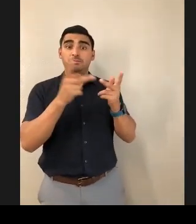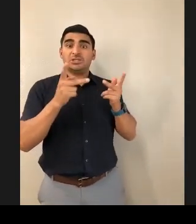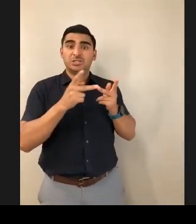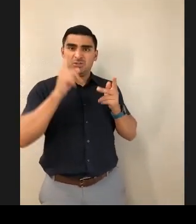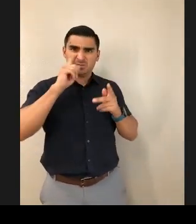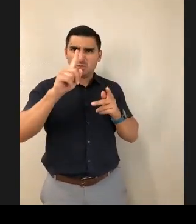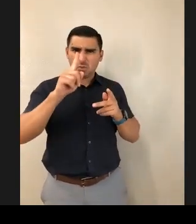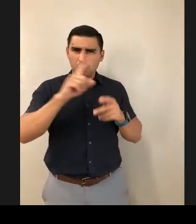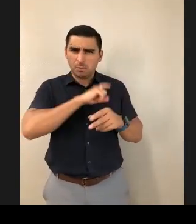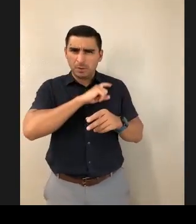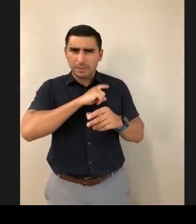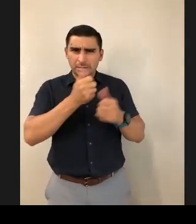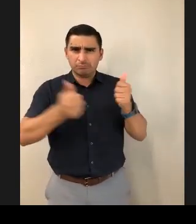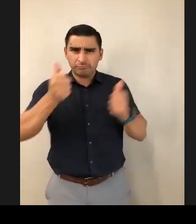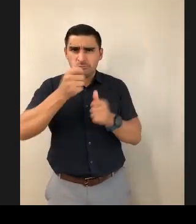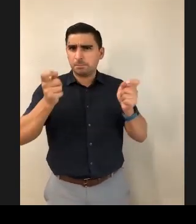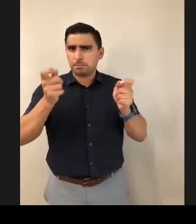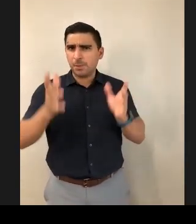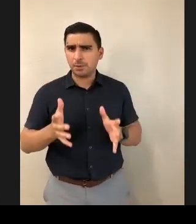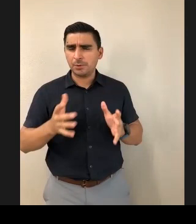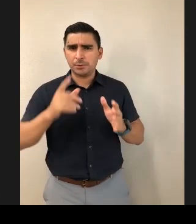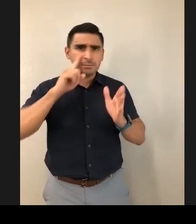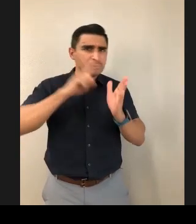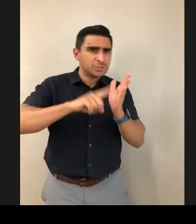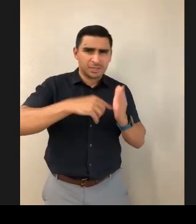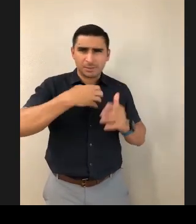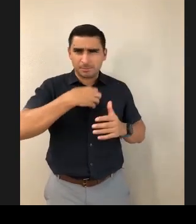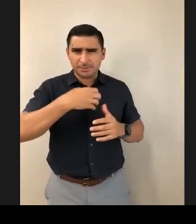monitor independiente.